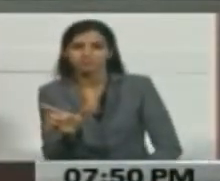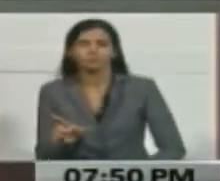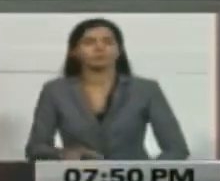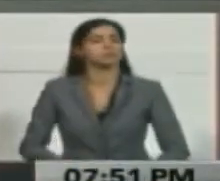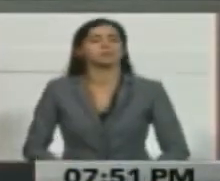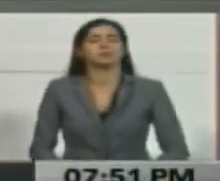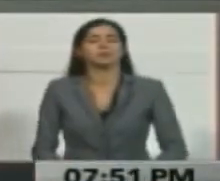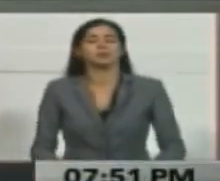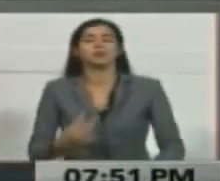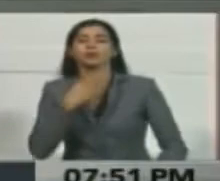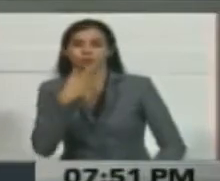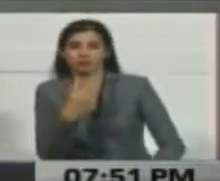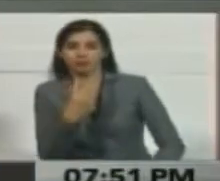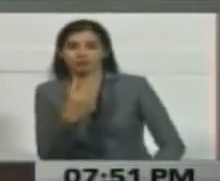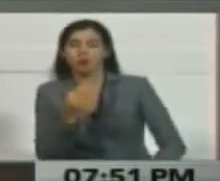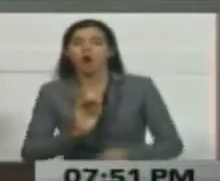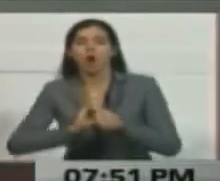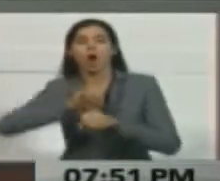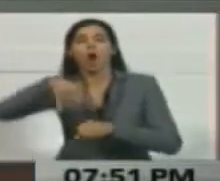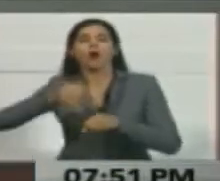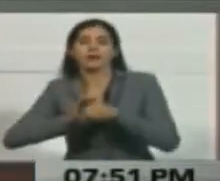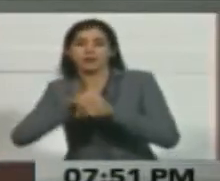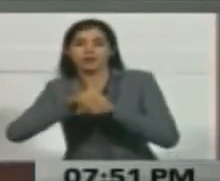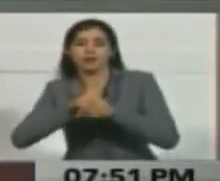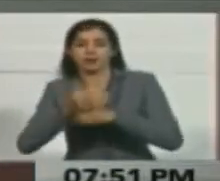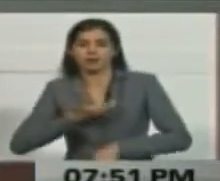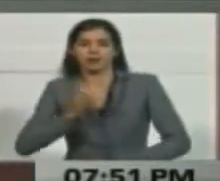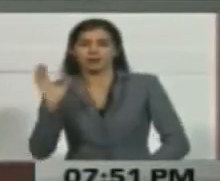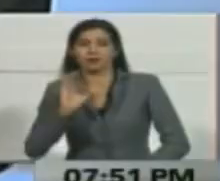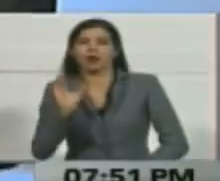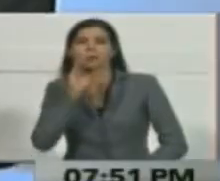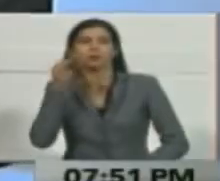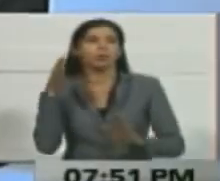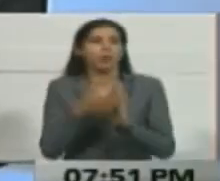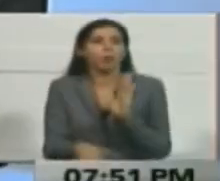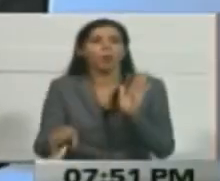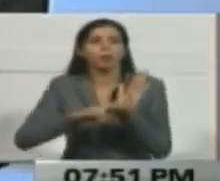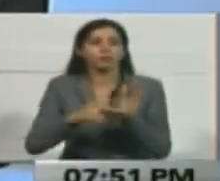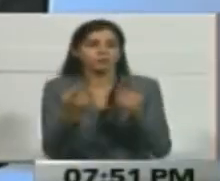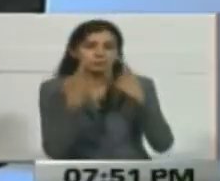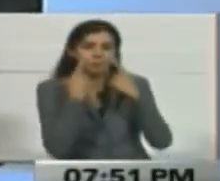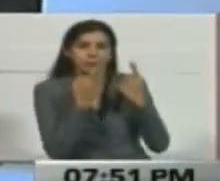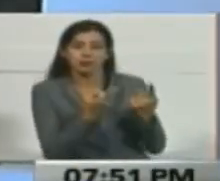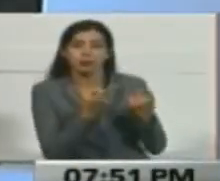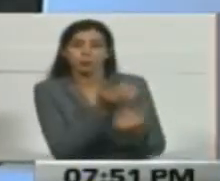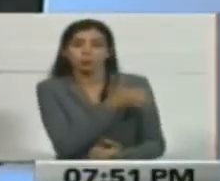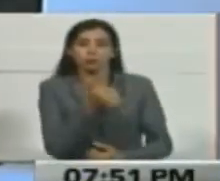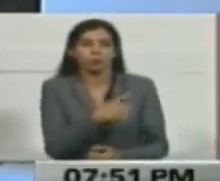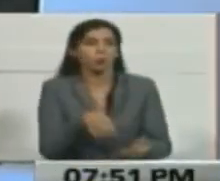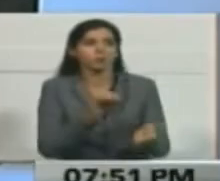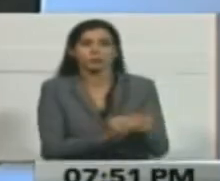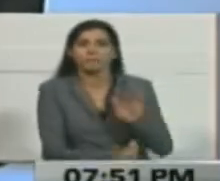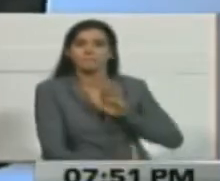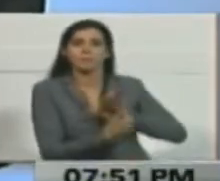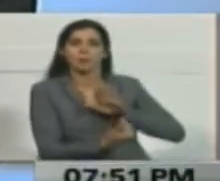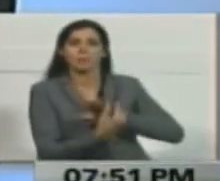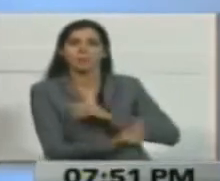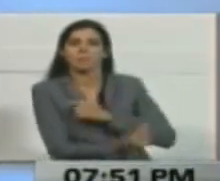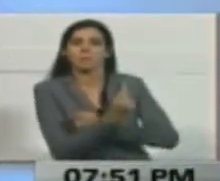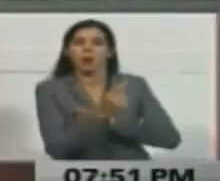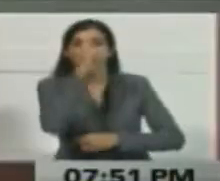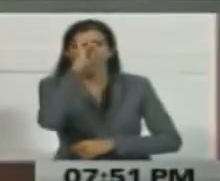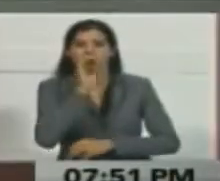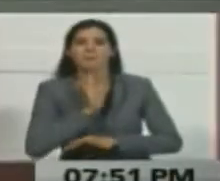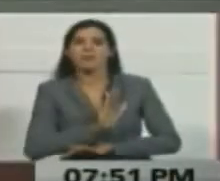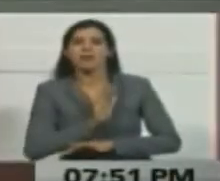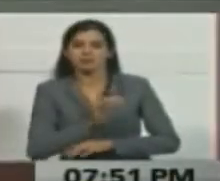bajo la vocería de Jorge Rodríguez, hablaron sobre las nuevas amenazas por parte de la MUD y enfatizó lo que ya